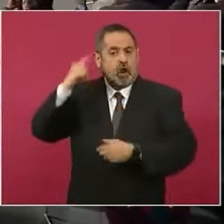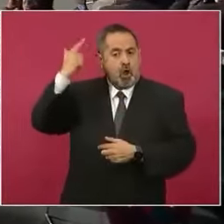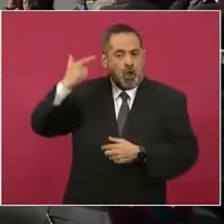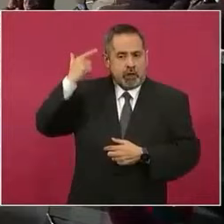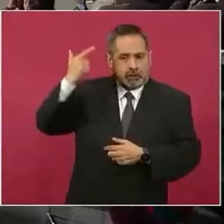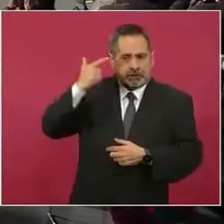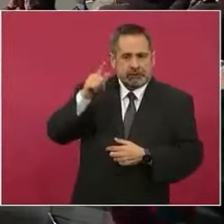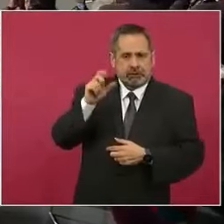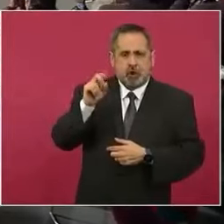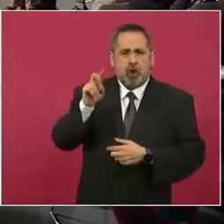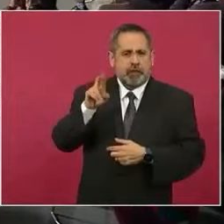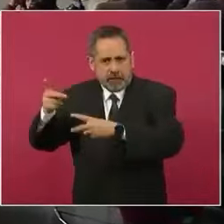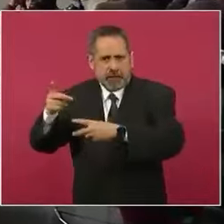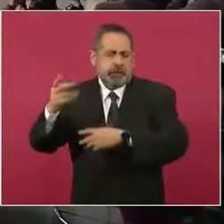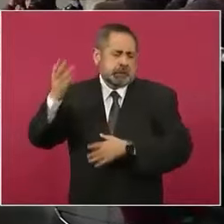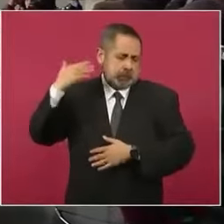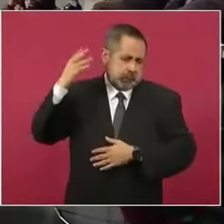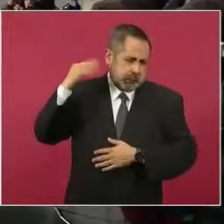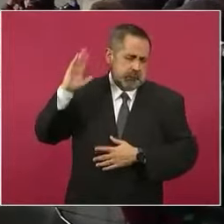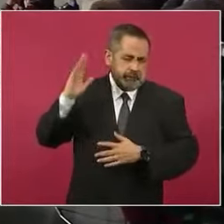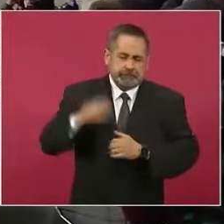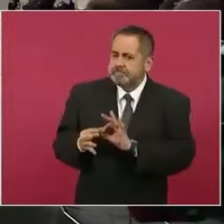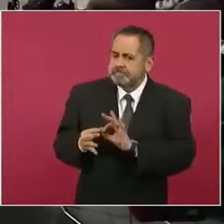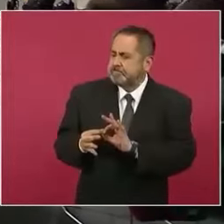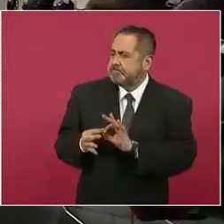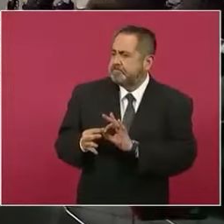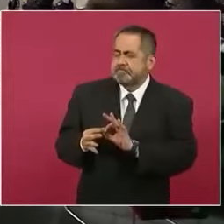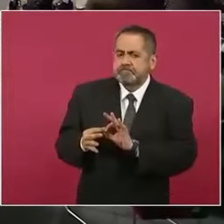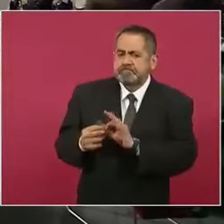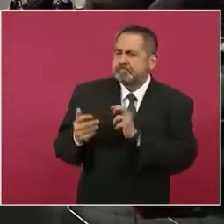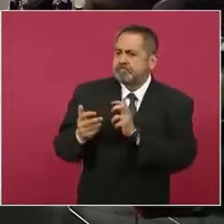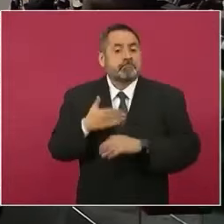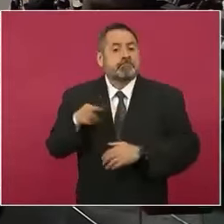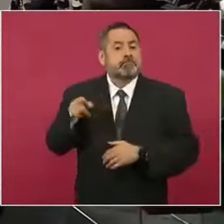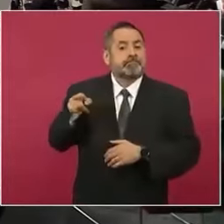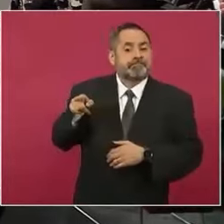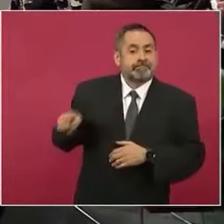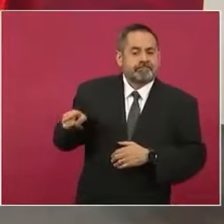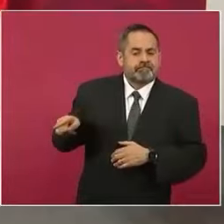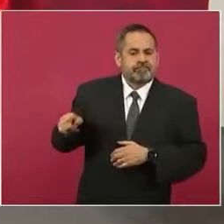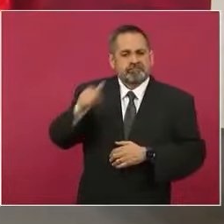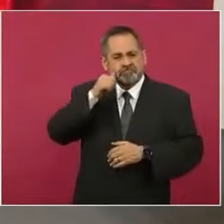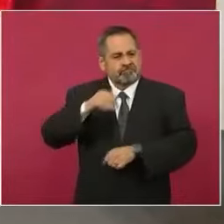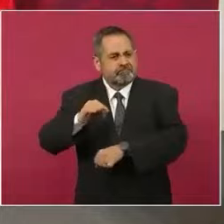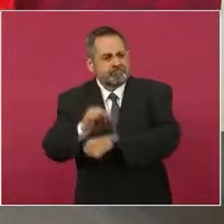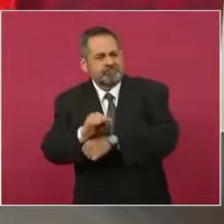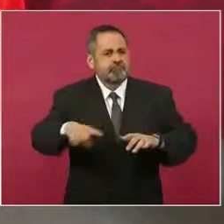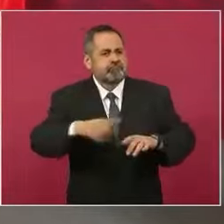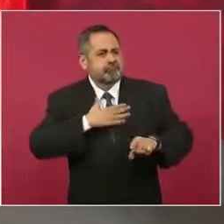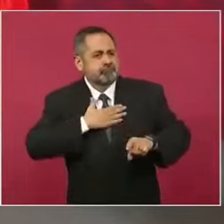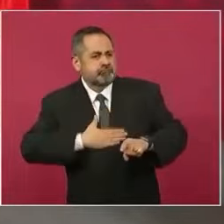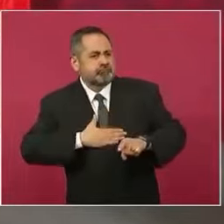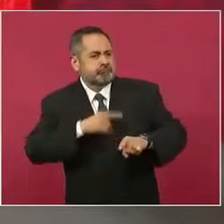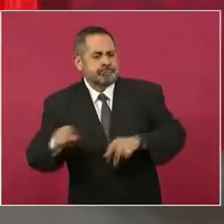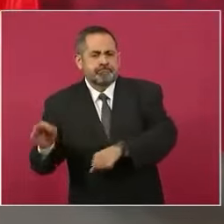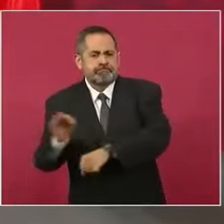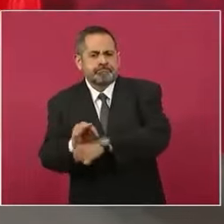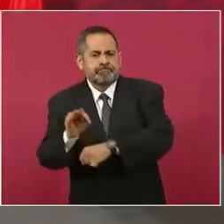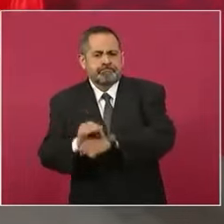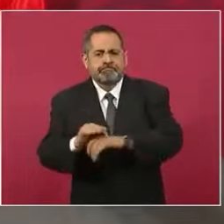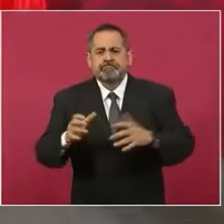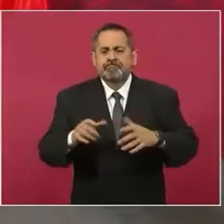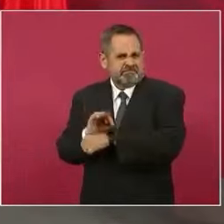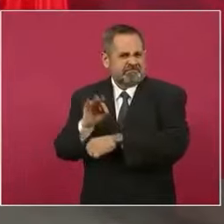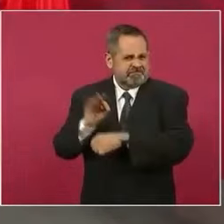Londres y nos identificamos porque Jeremy es defensor de causas justas, defensor de